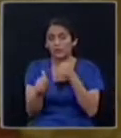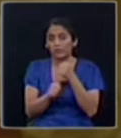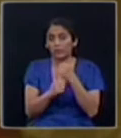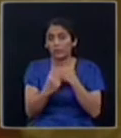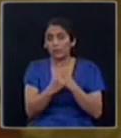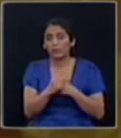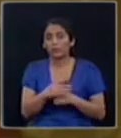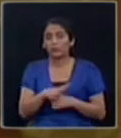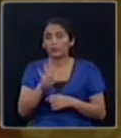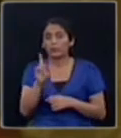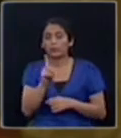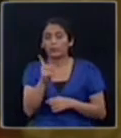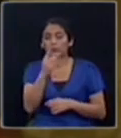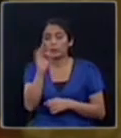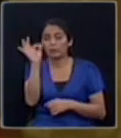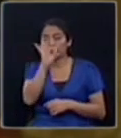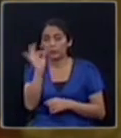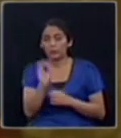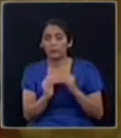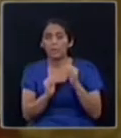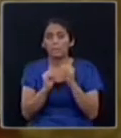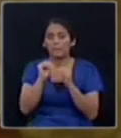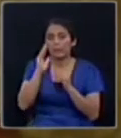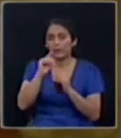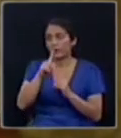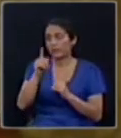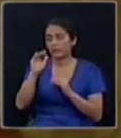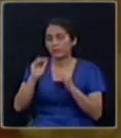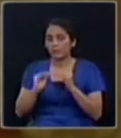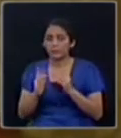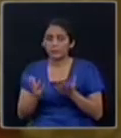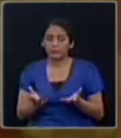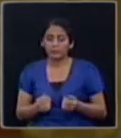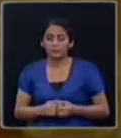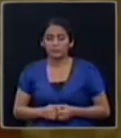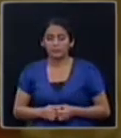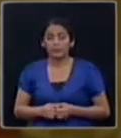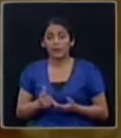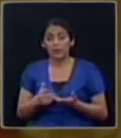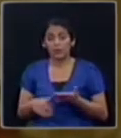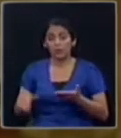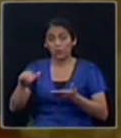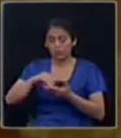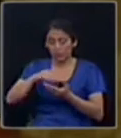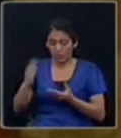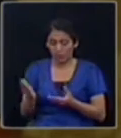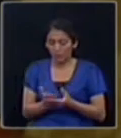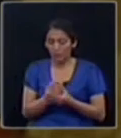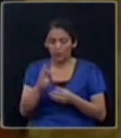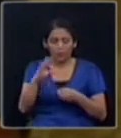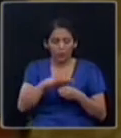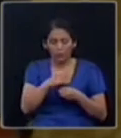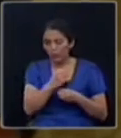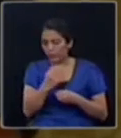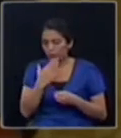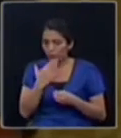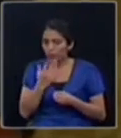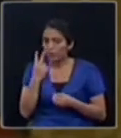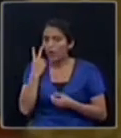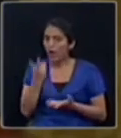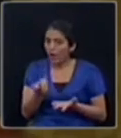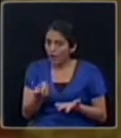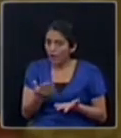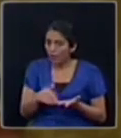el 48.84%. Y también recuento que demostró la absoluta transparencia del proceso.